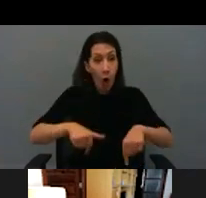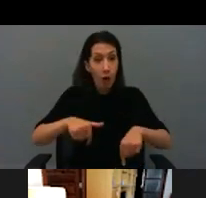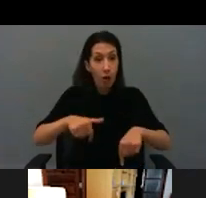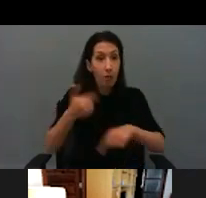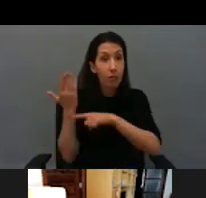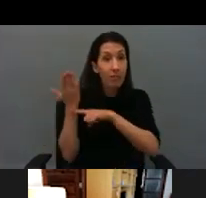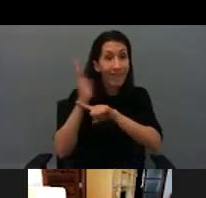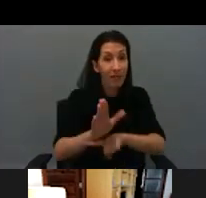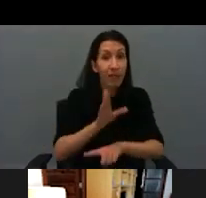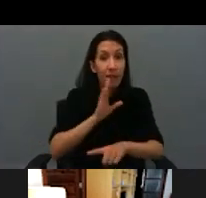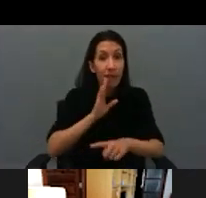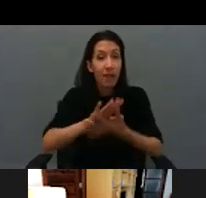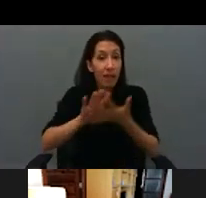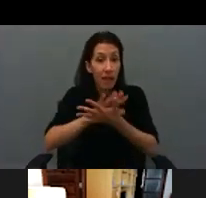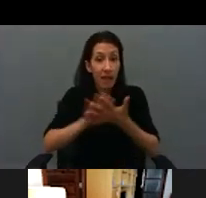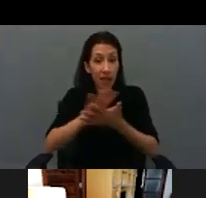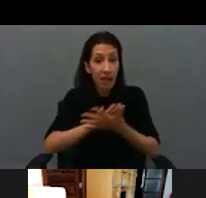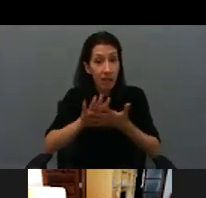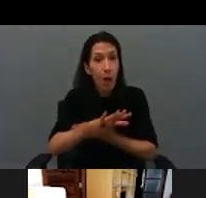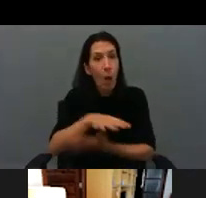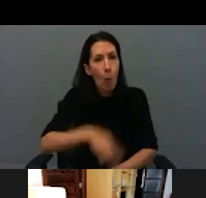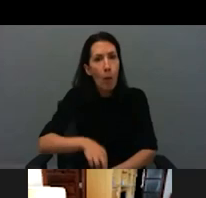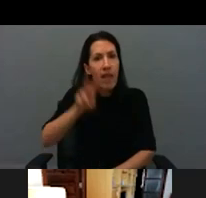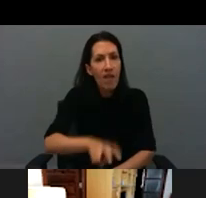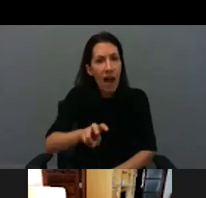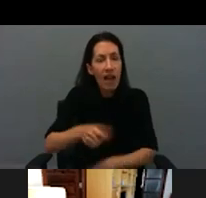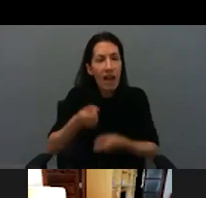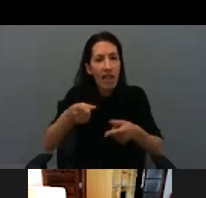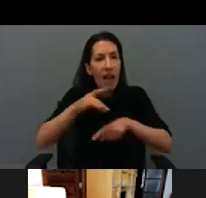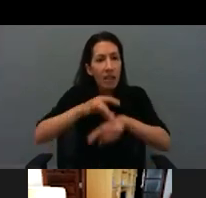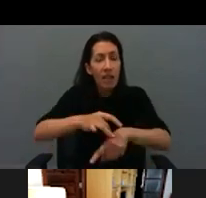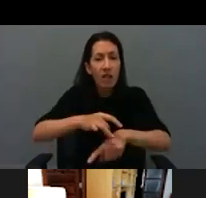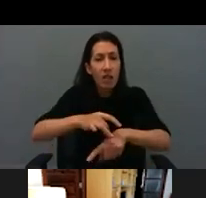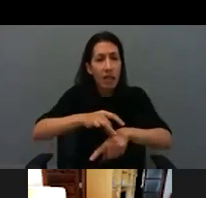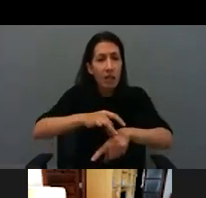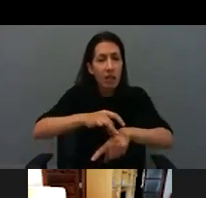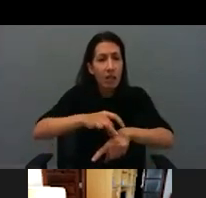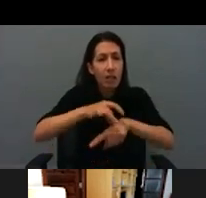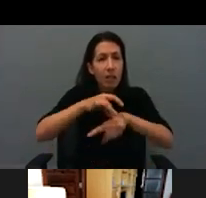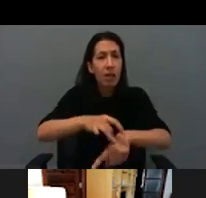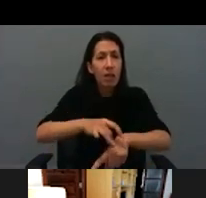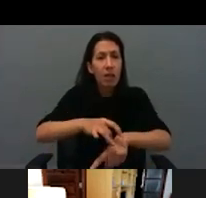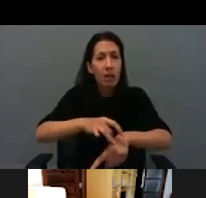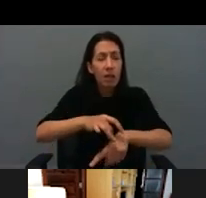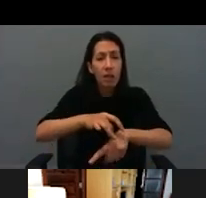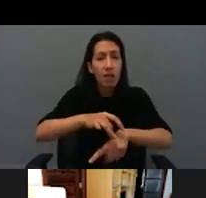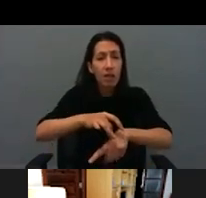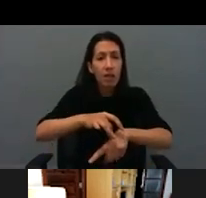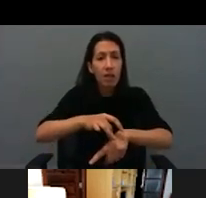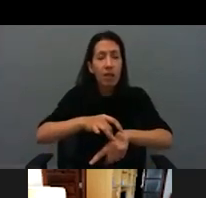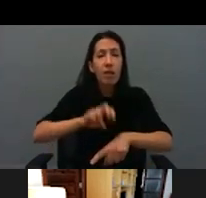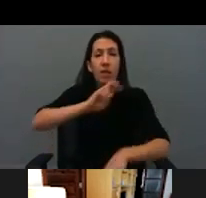aquí puede servir de guía, de camino para muchas otras mujeres